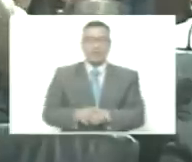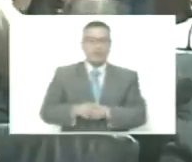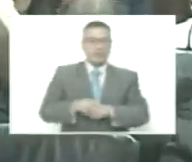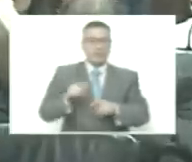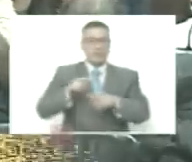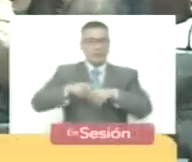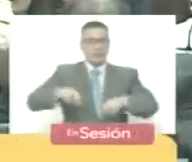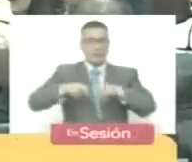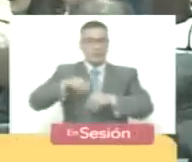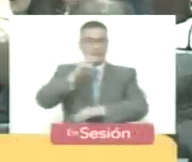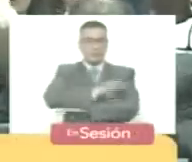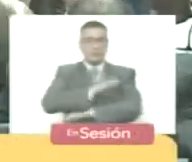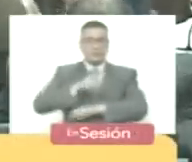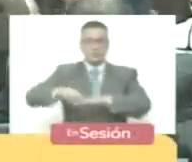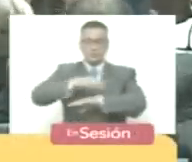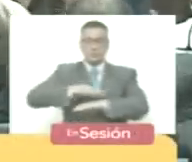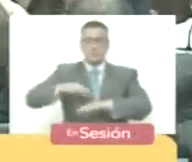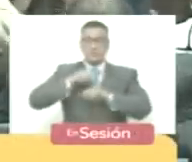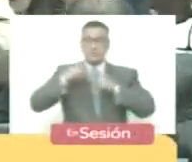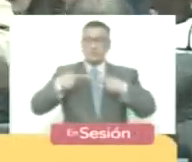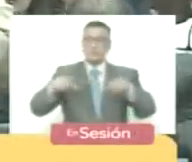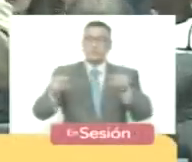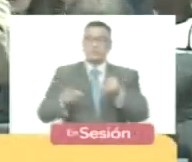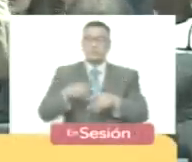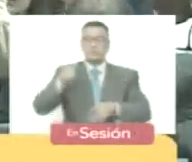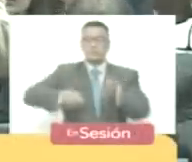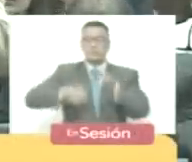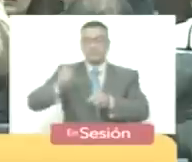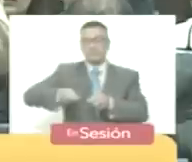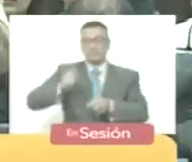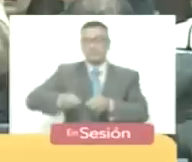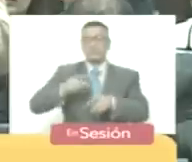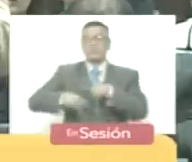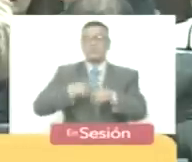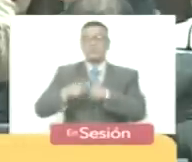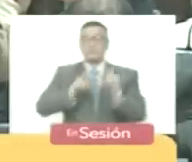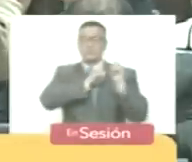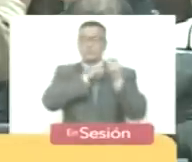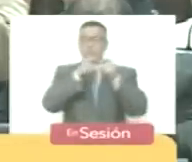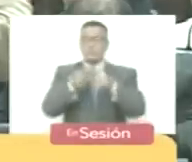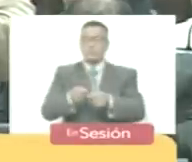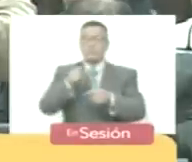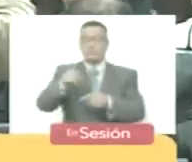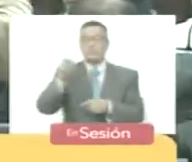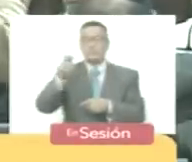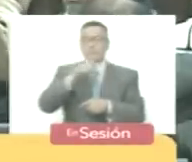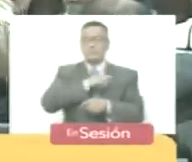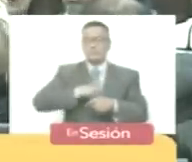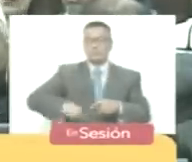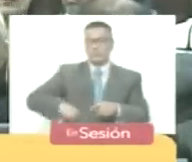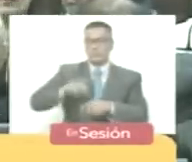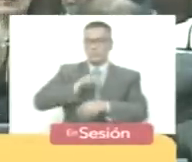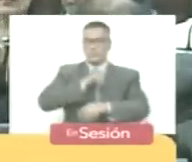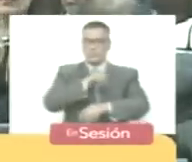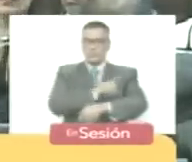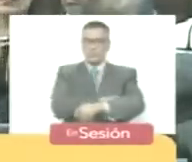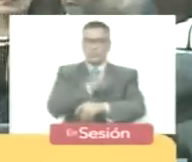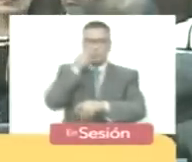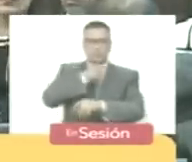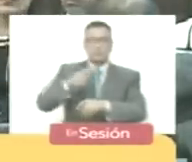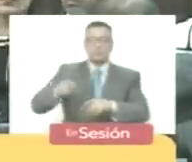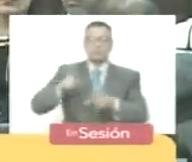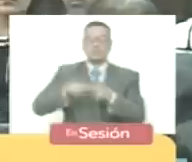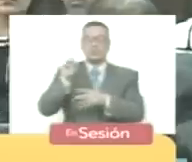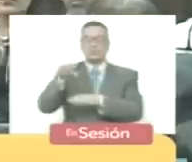la conducta de los fiscales del Ministerio Público, que se revise la conducta de los jueces y que se proceda a la designación de ese nuevo poder ciudadano en el que está en mora aún esta